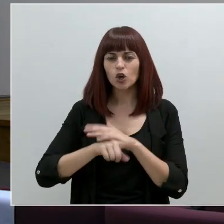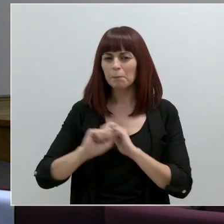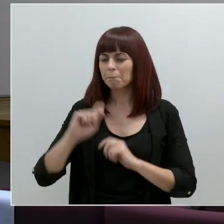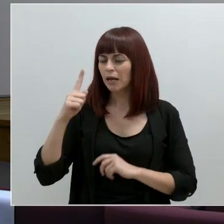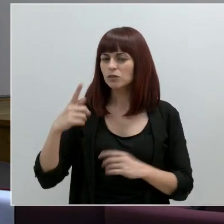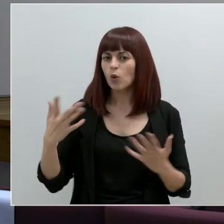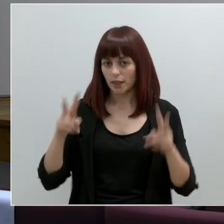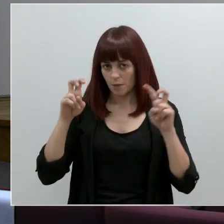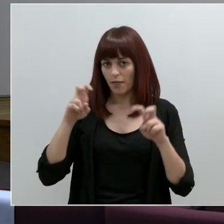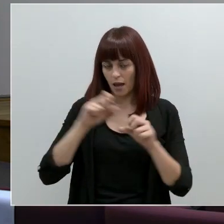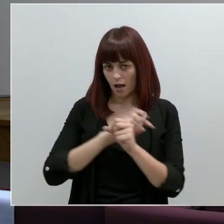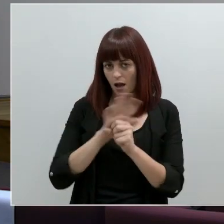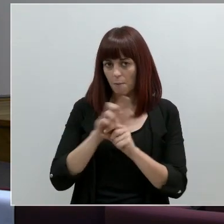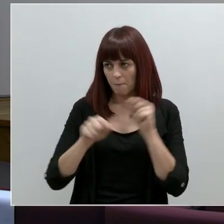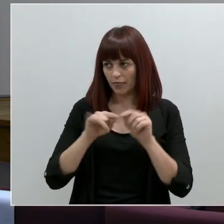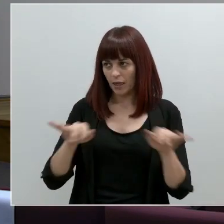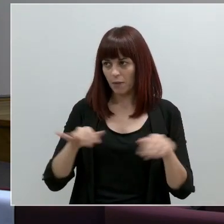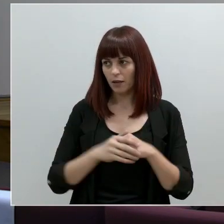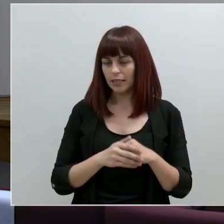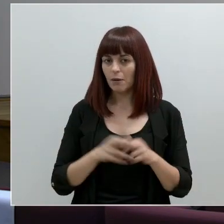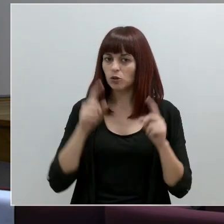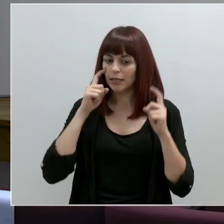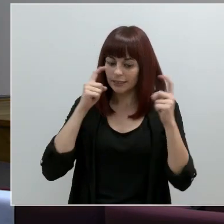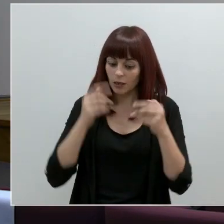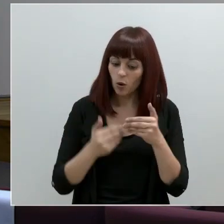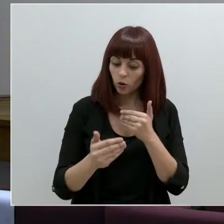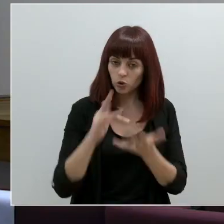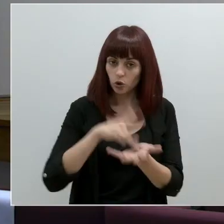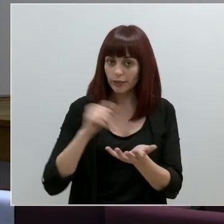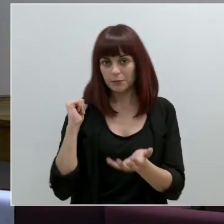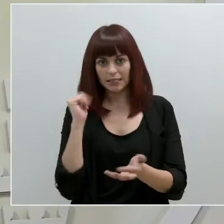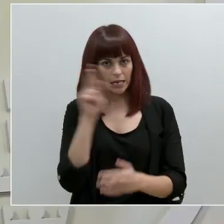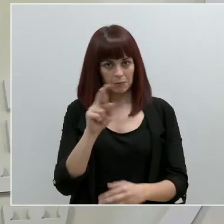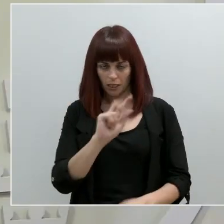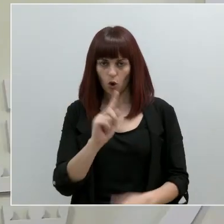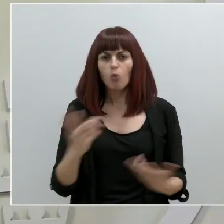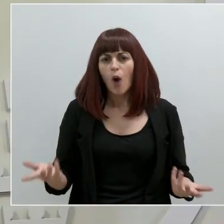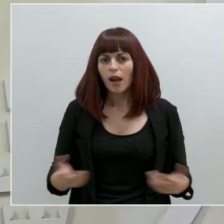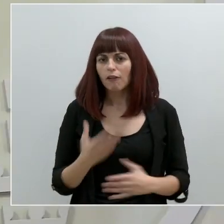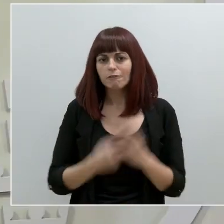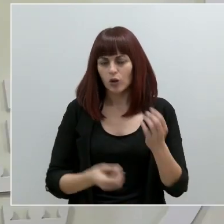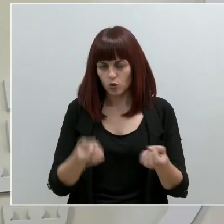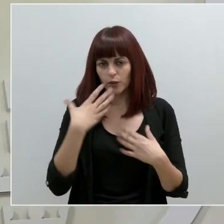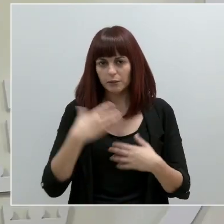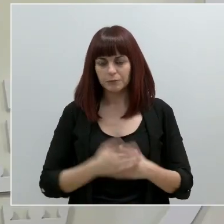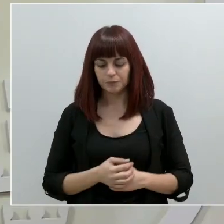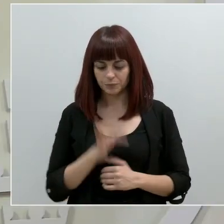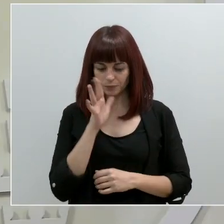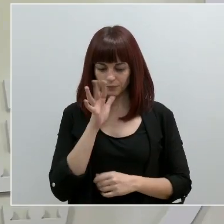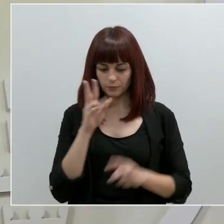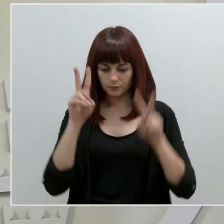la pandemia y que no vamos a intentar repetir de cara a esa Semana Santa? Bueno, yo creo que hemos entrado en este